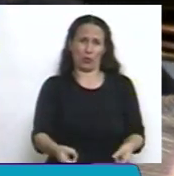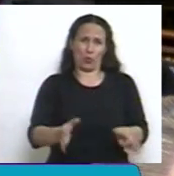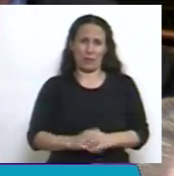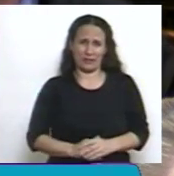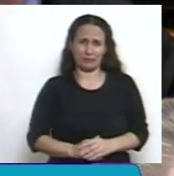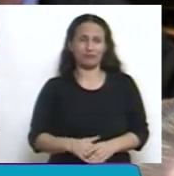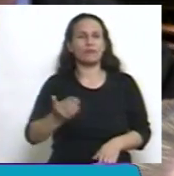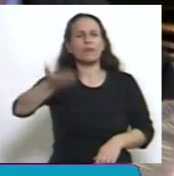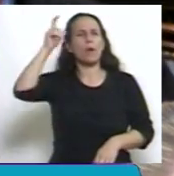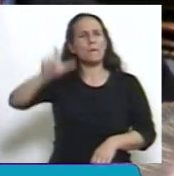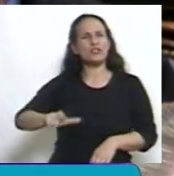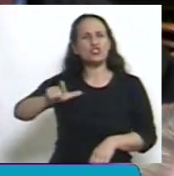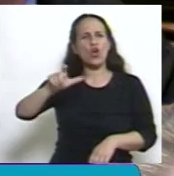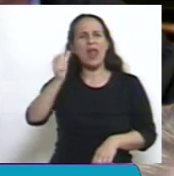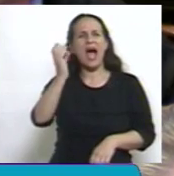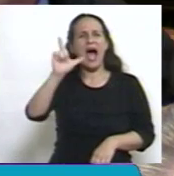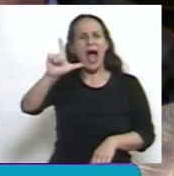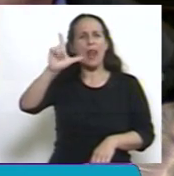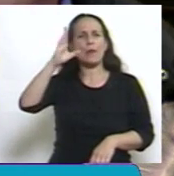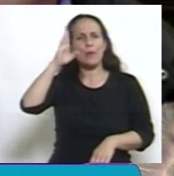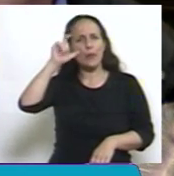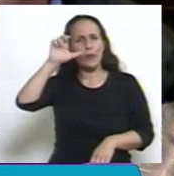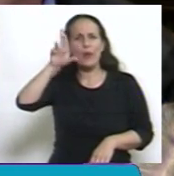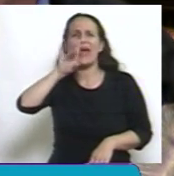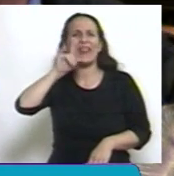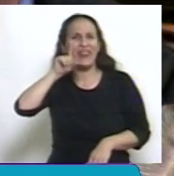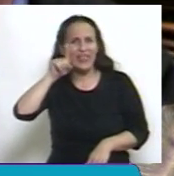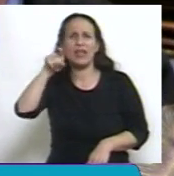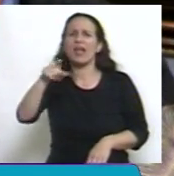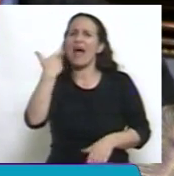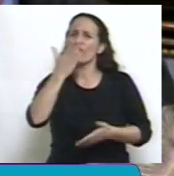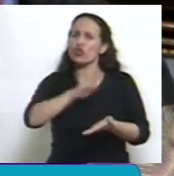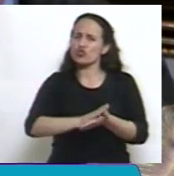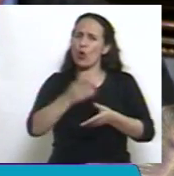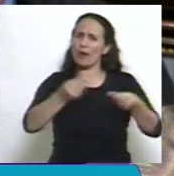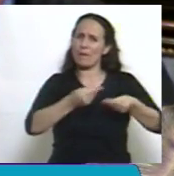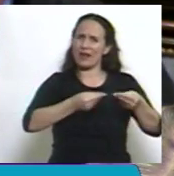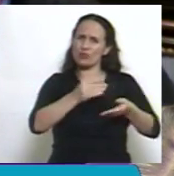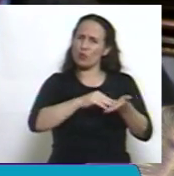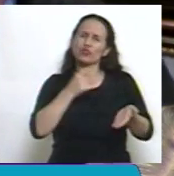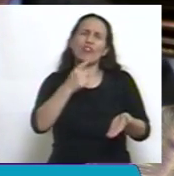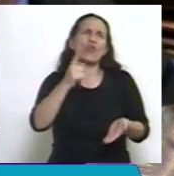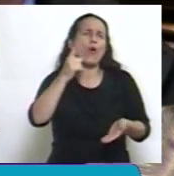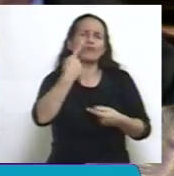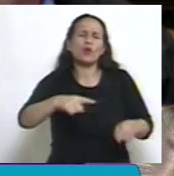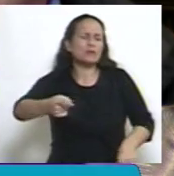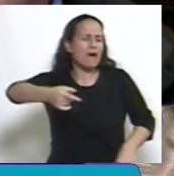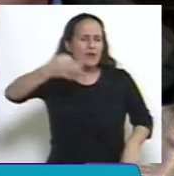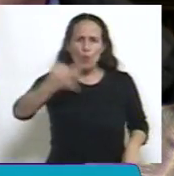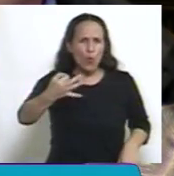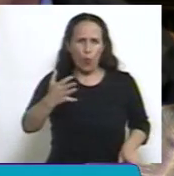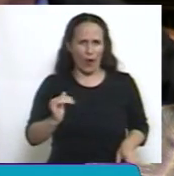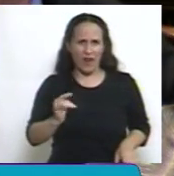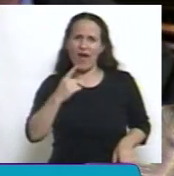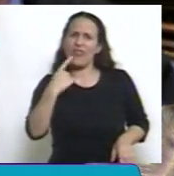Alberdi dijo una vez una genialidad con respecto al tema del presupuesto. Él decía que con el presupuesto se puede